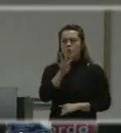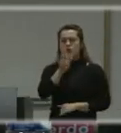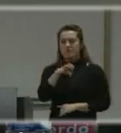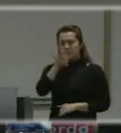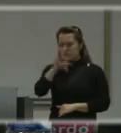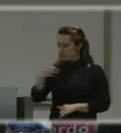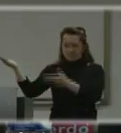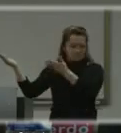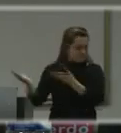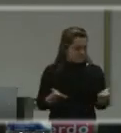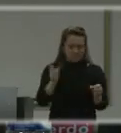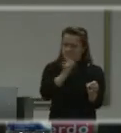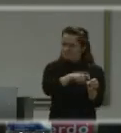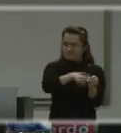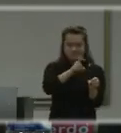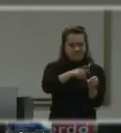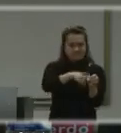90%.